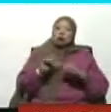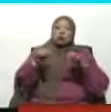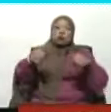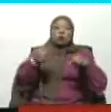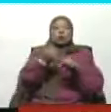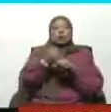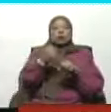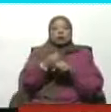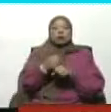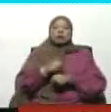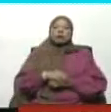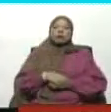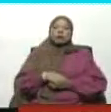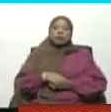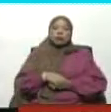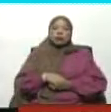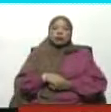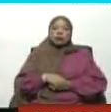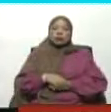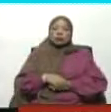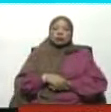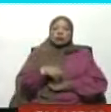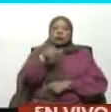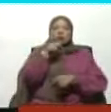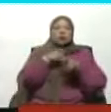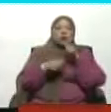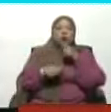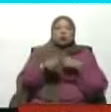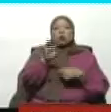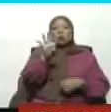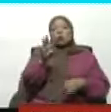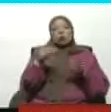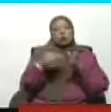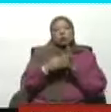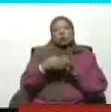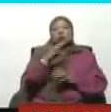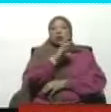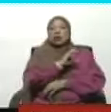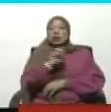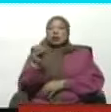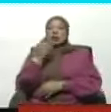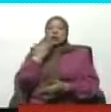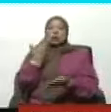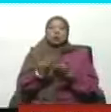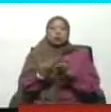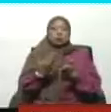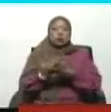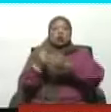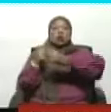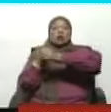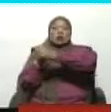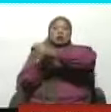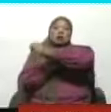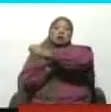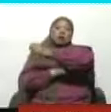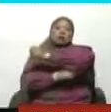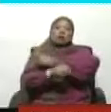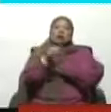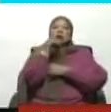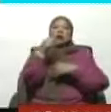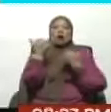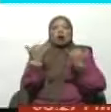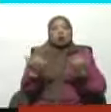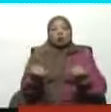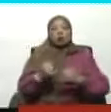primer paso, la consulta de 4.500 proyectos de la base. Y ahora